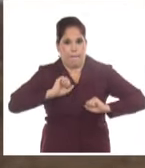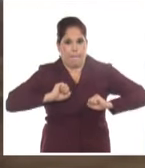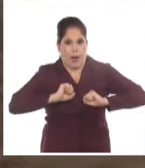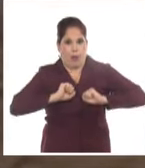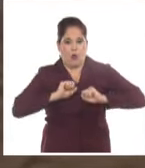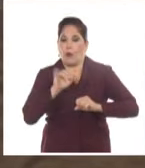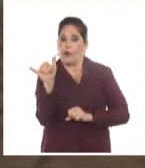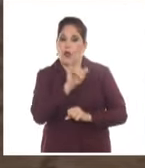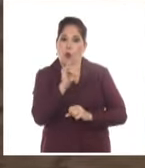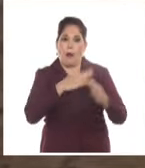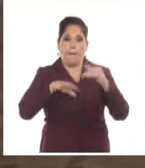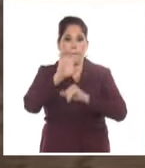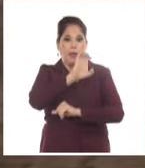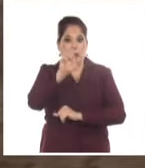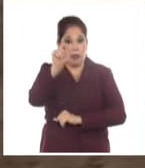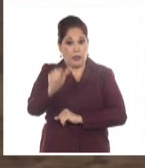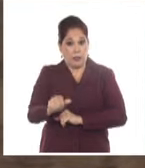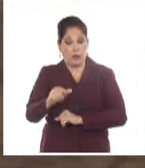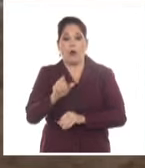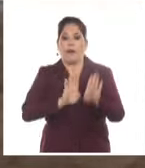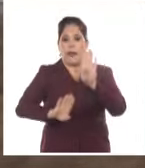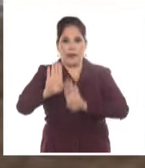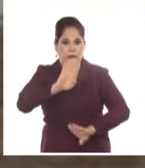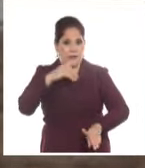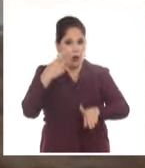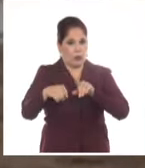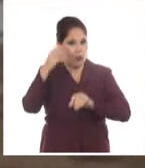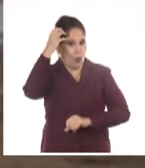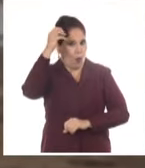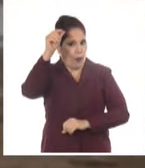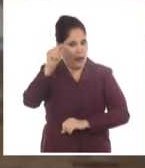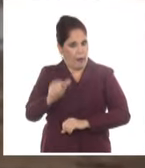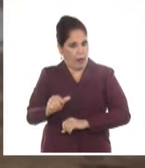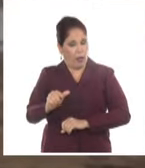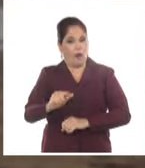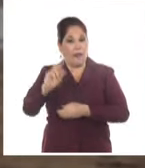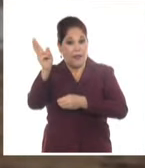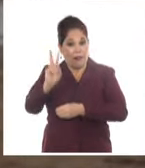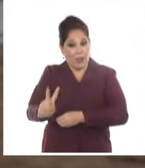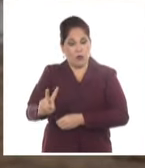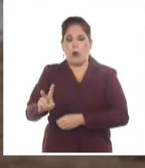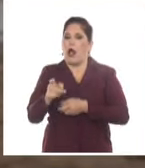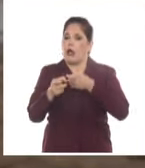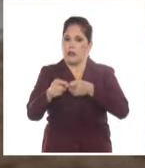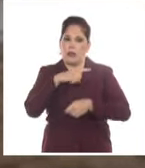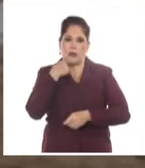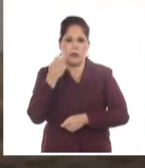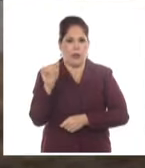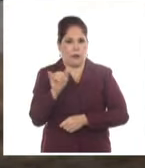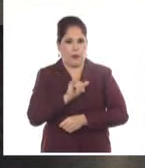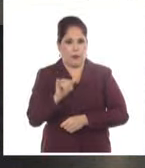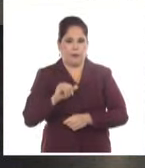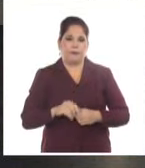ministro de Defensa Vladimir Padrino López y al gobernador del estado Táchira, Freddy Bernal.